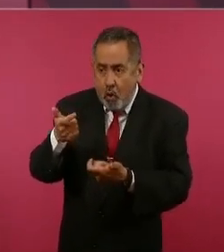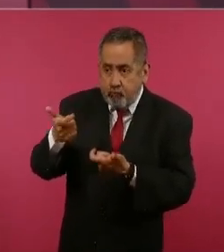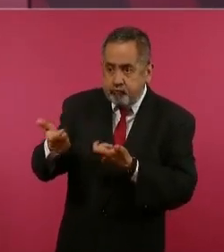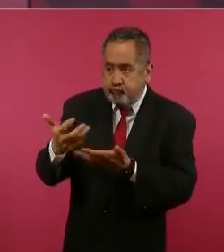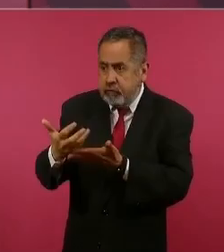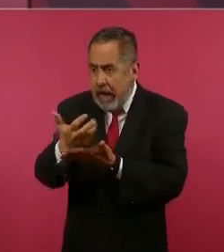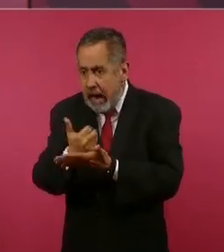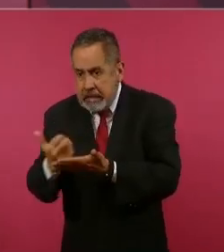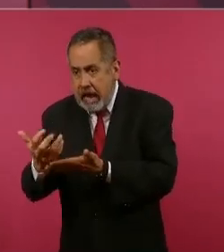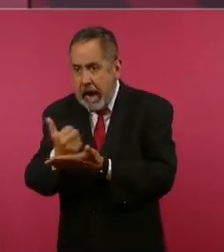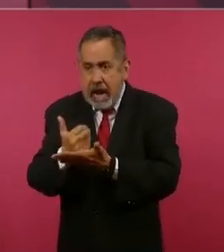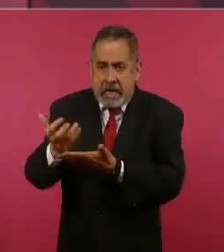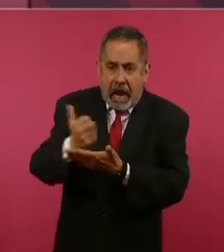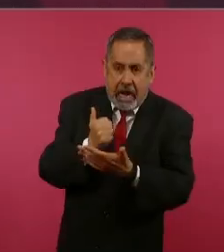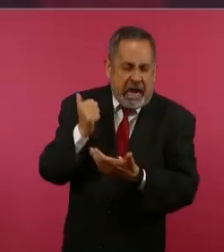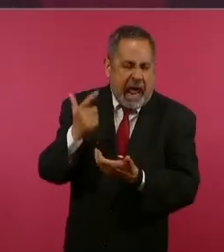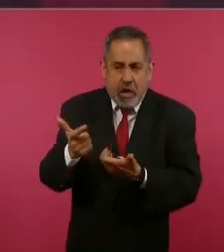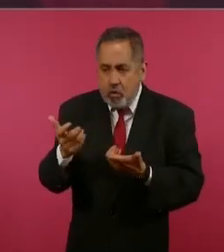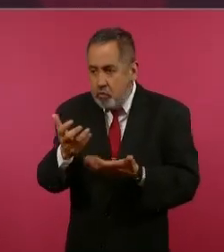ingresos